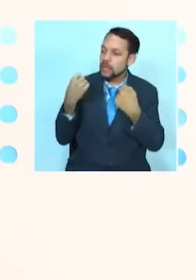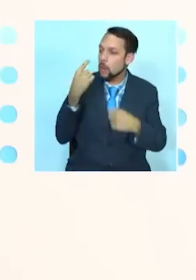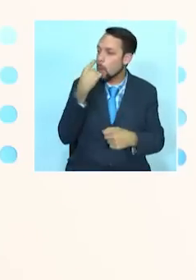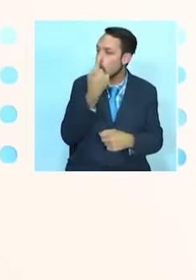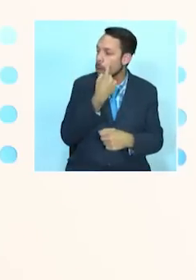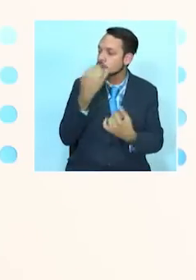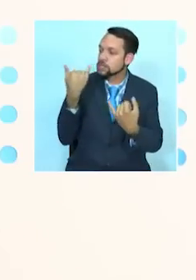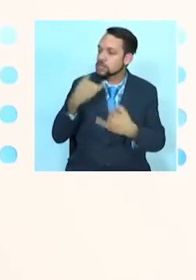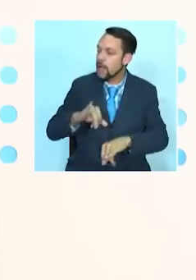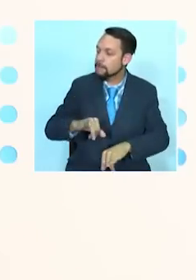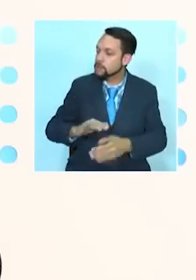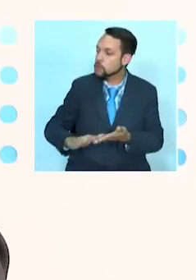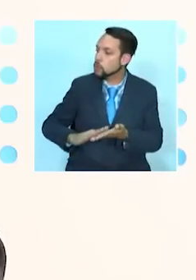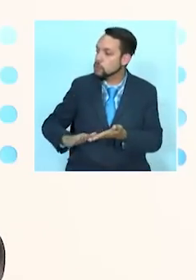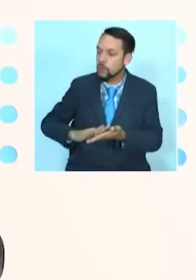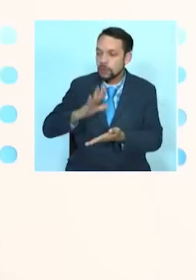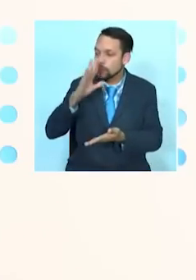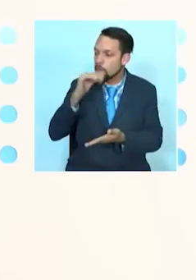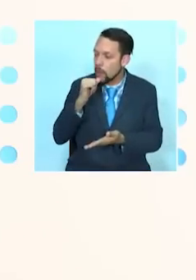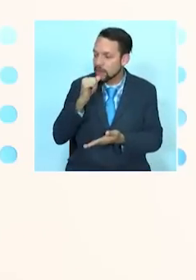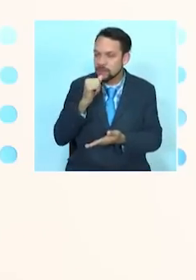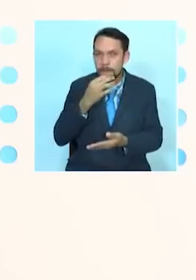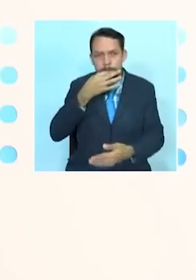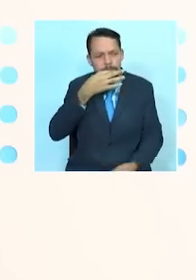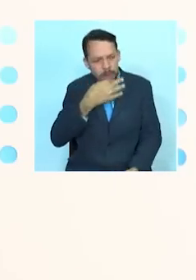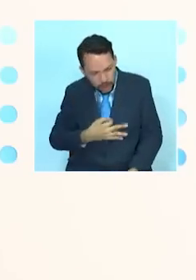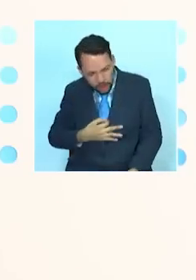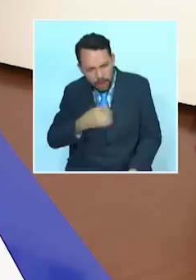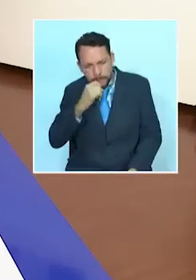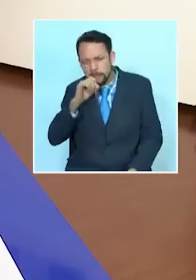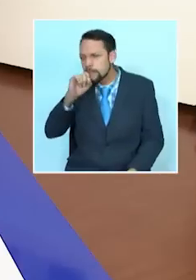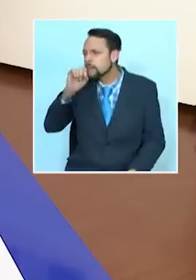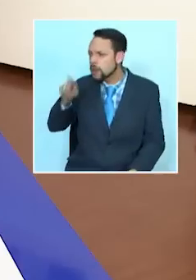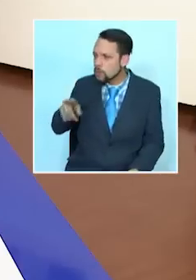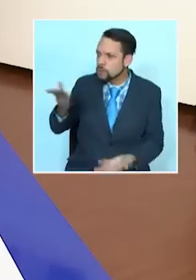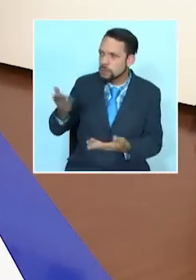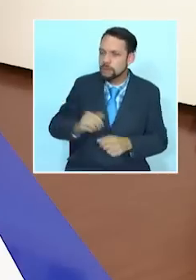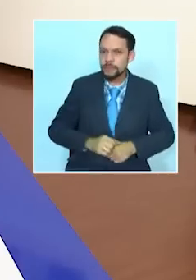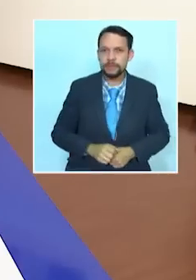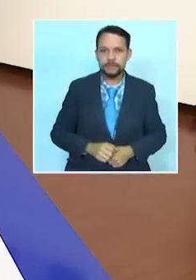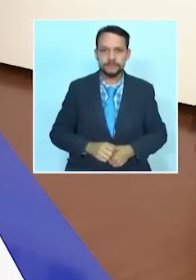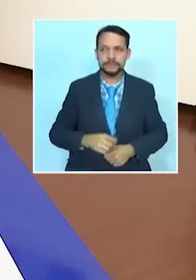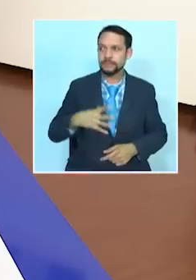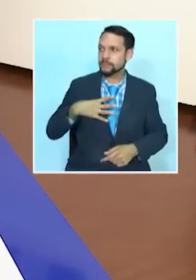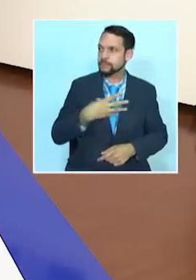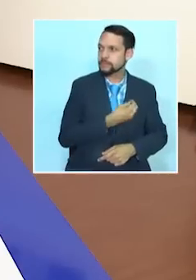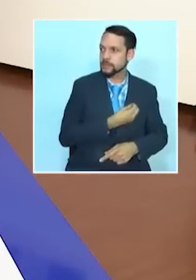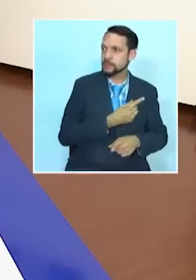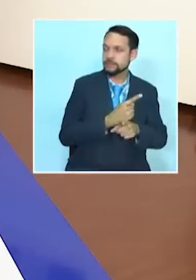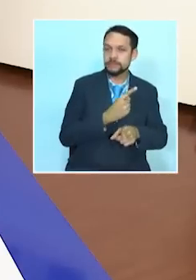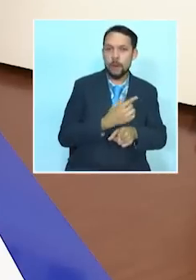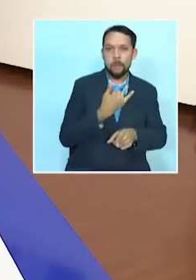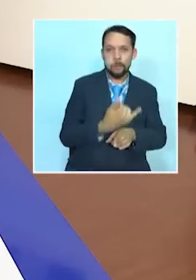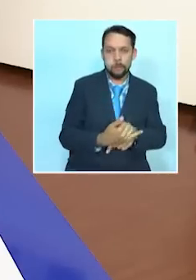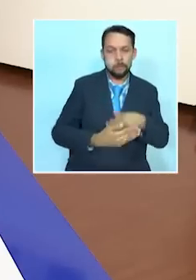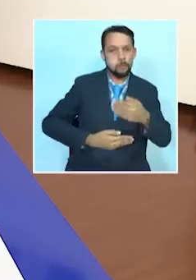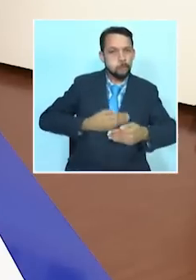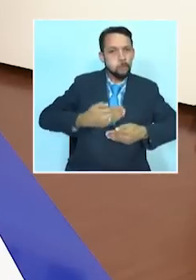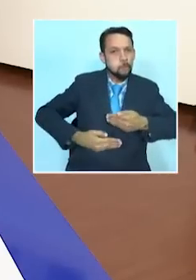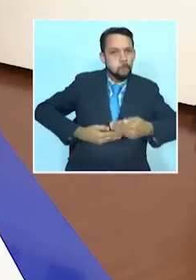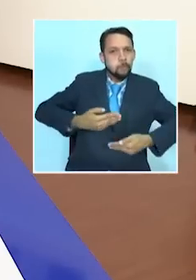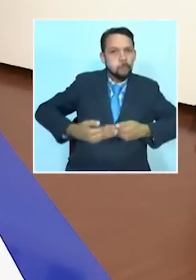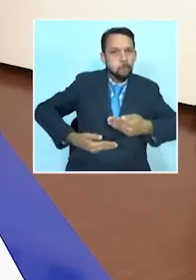esto O si me puede recomendar algo Muchas gracias bendiciones bueno nosotros que hemos estado pasando en este momento por esta